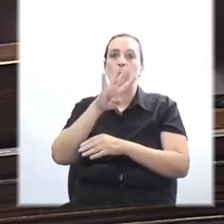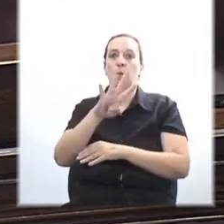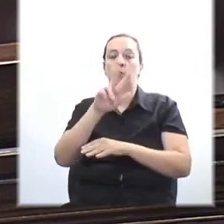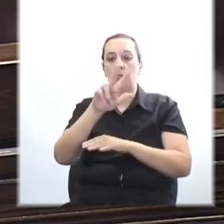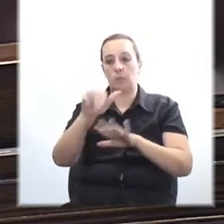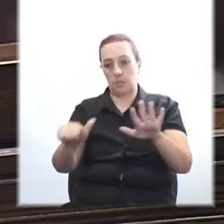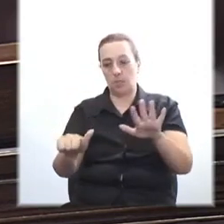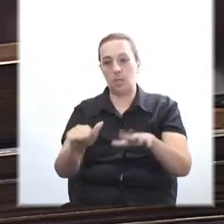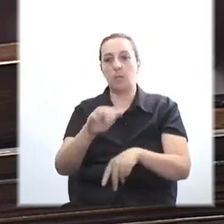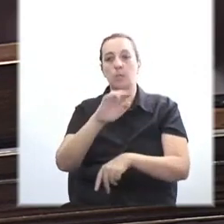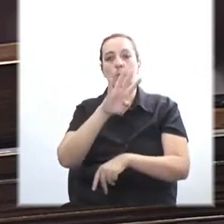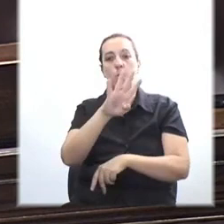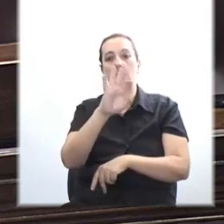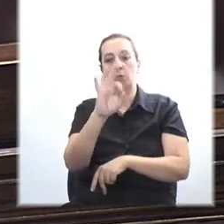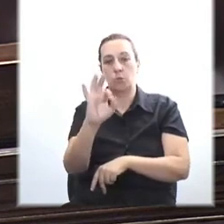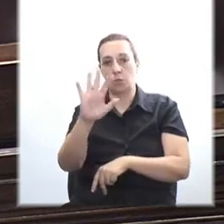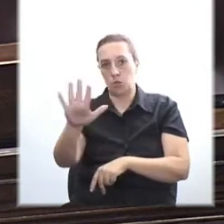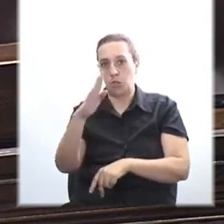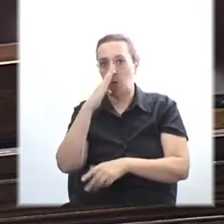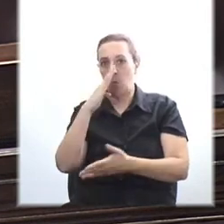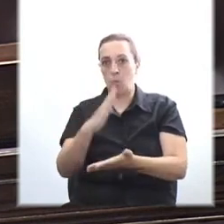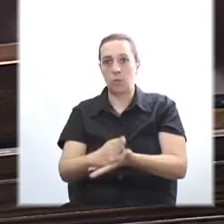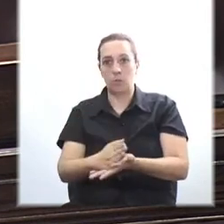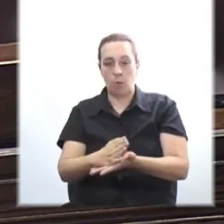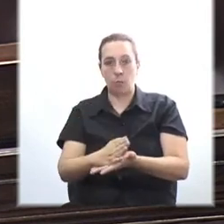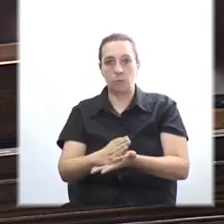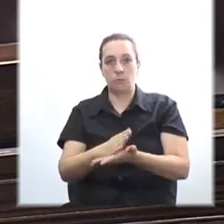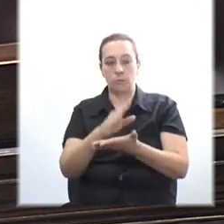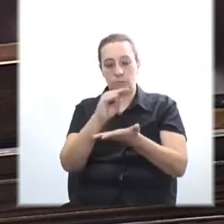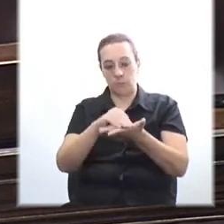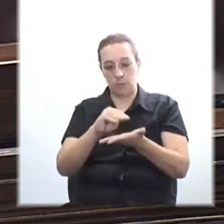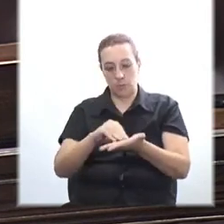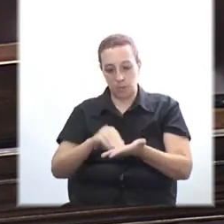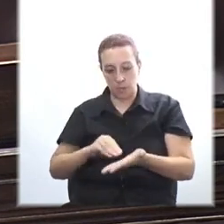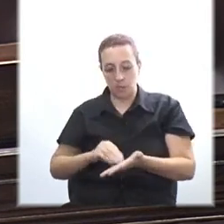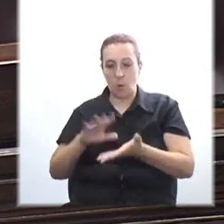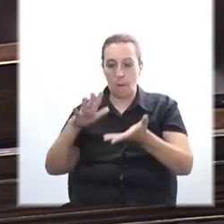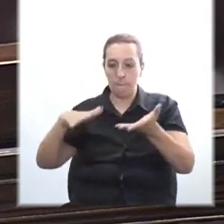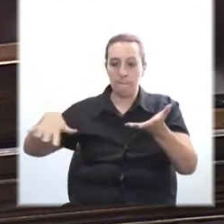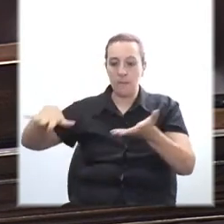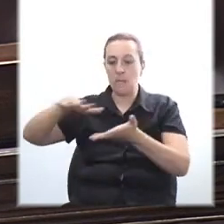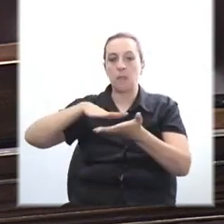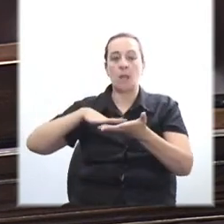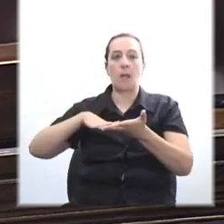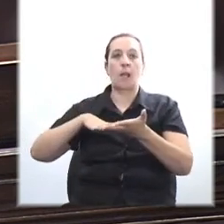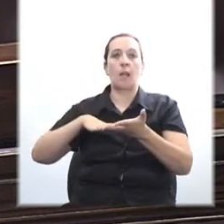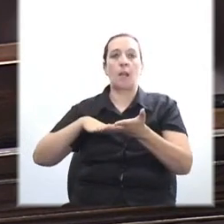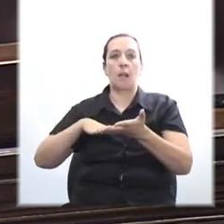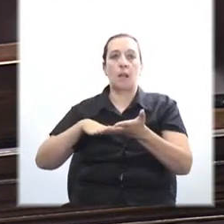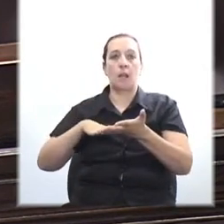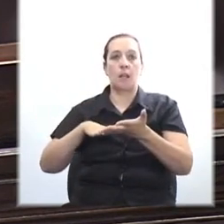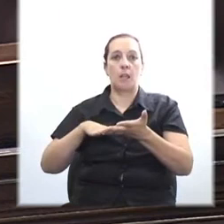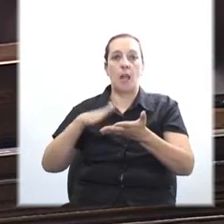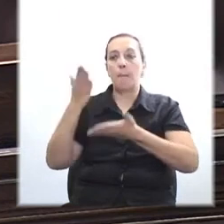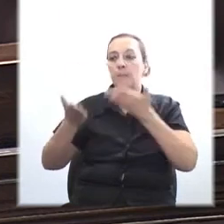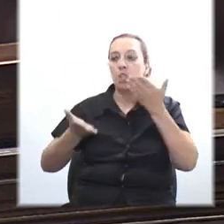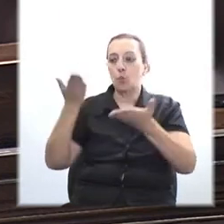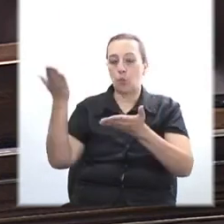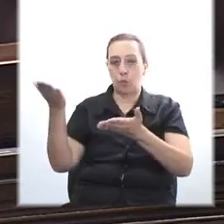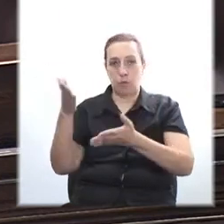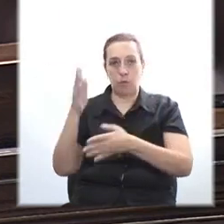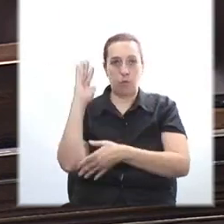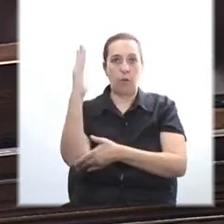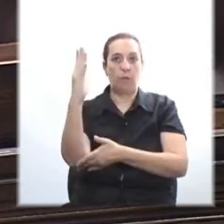el 405, que es el último, ¿verdad?, el de registro ambiental de las plantaciones forestales de aptitud forestal, como aparece